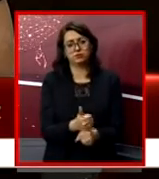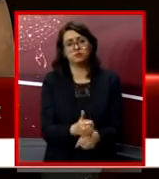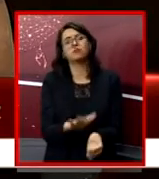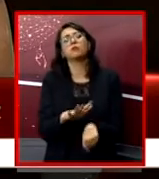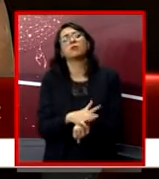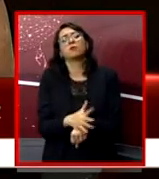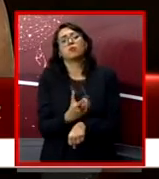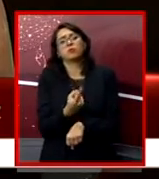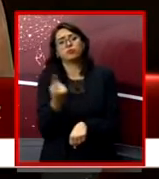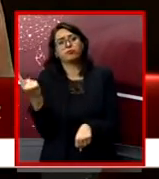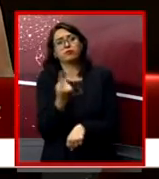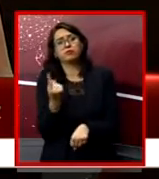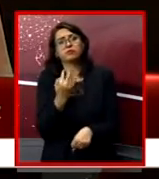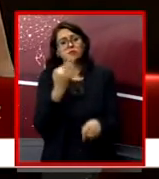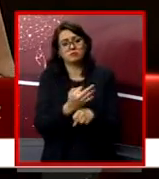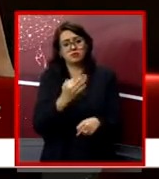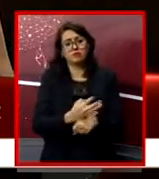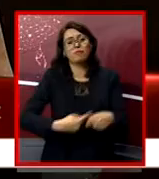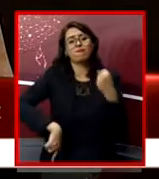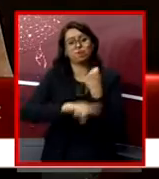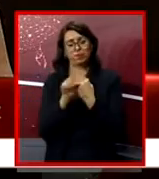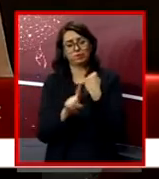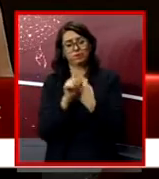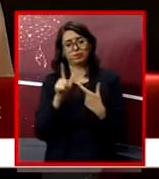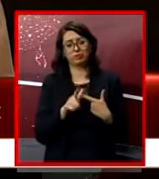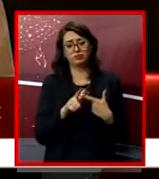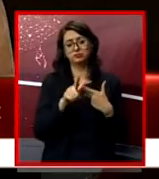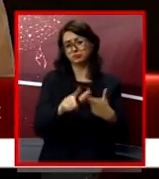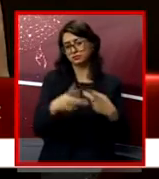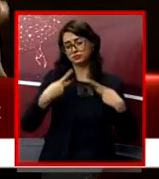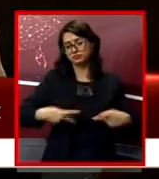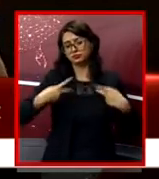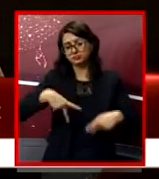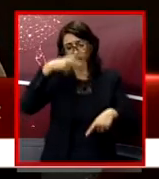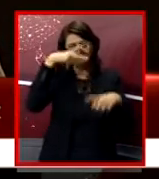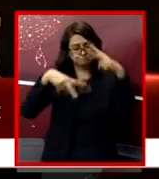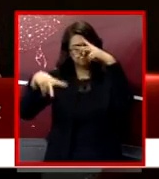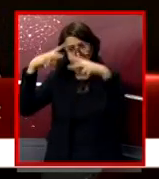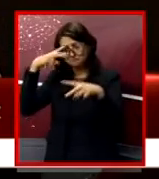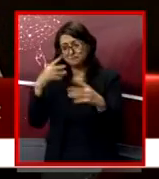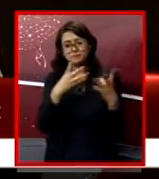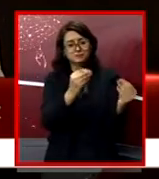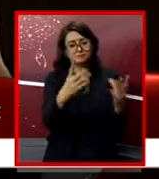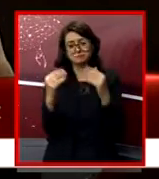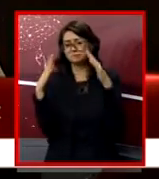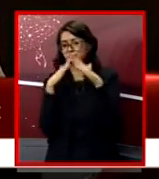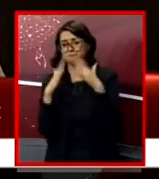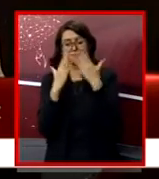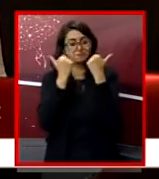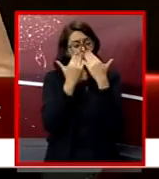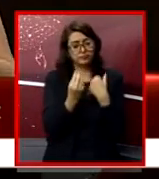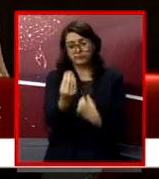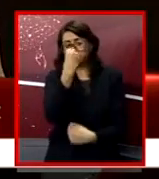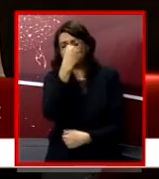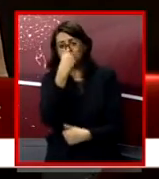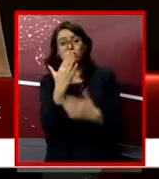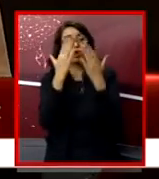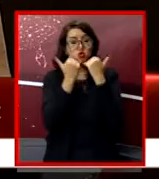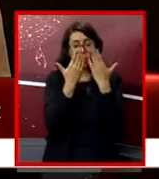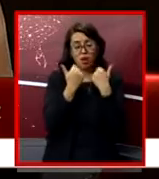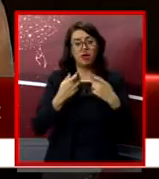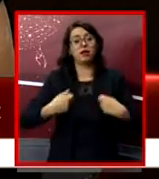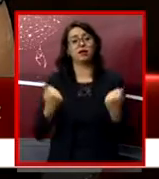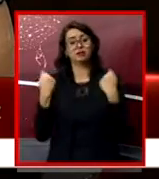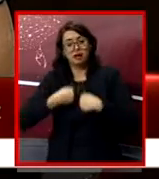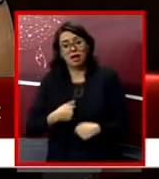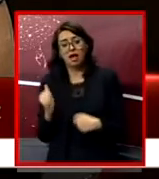la contingencia continúa y muchos mexicanos no tienen techo, comida, cobijo